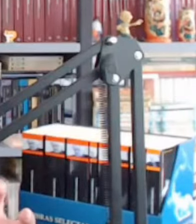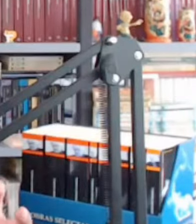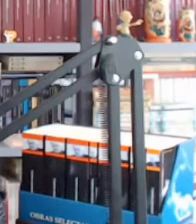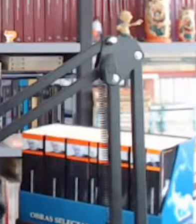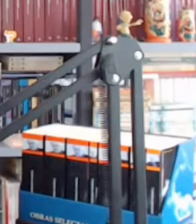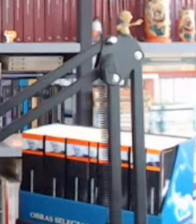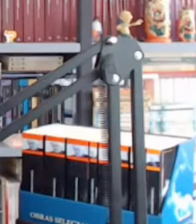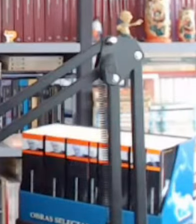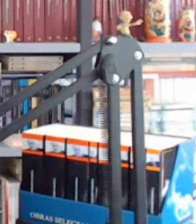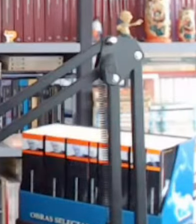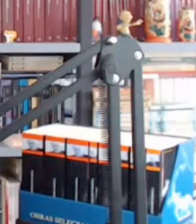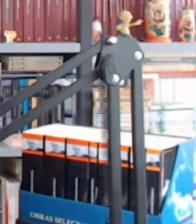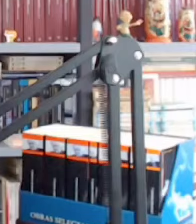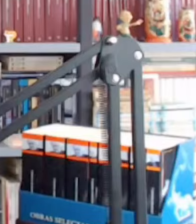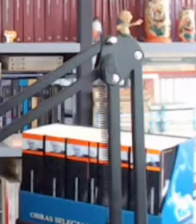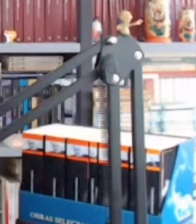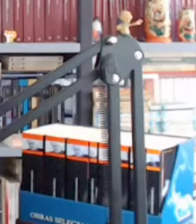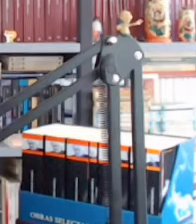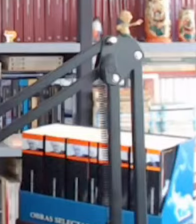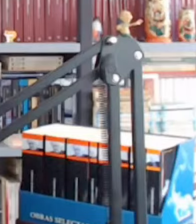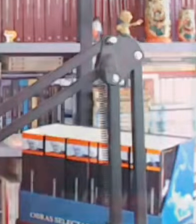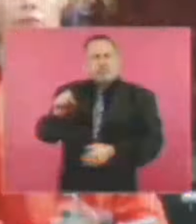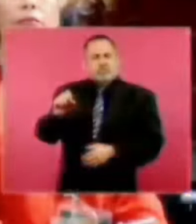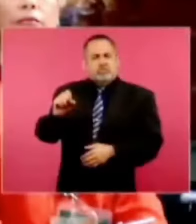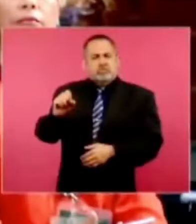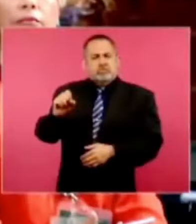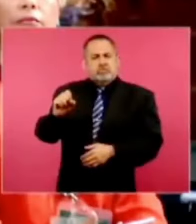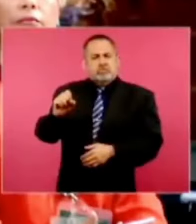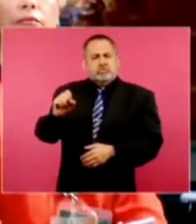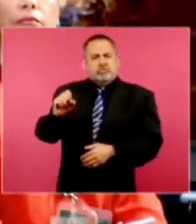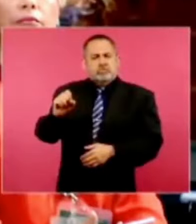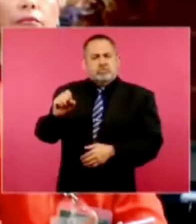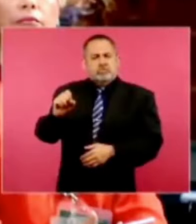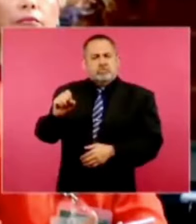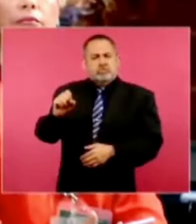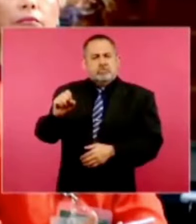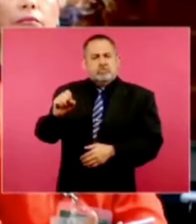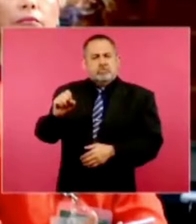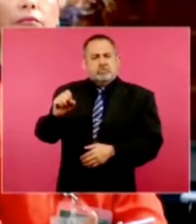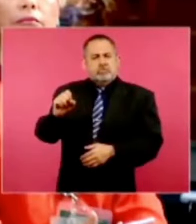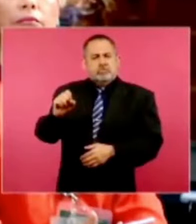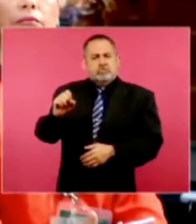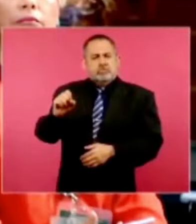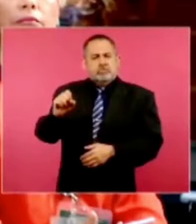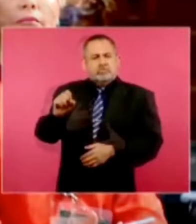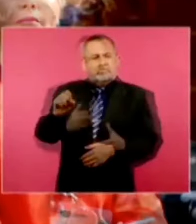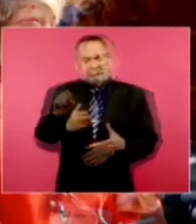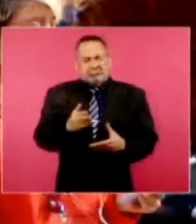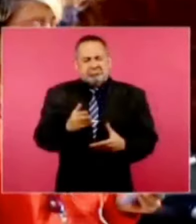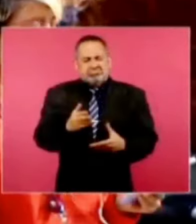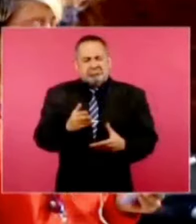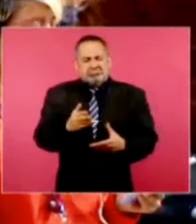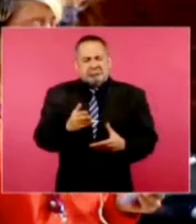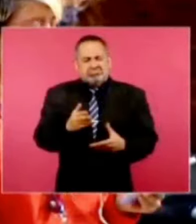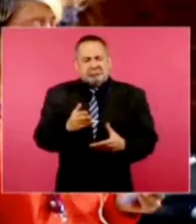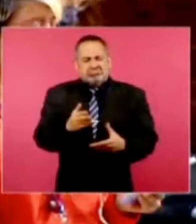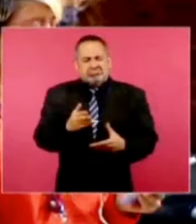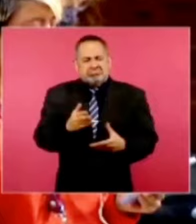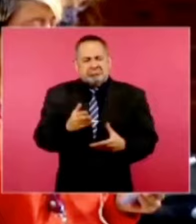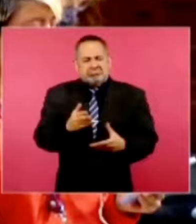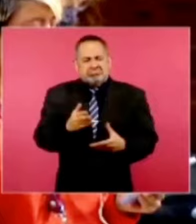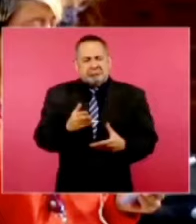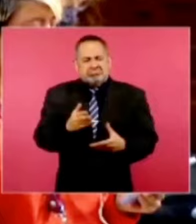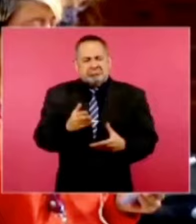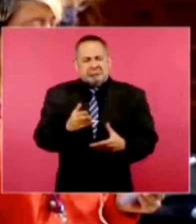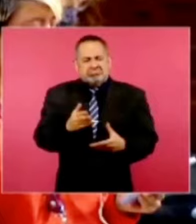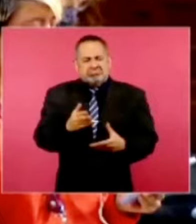dónde. Ella solita dice que es reportera, a nosotros nos ningunea, y bueno, pues fue una fiesta en torno